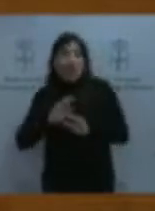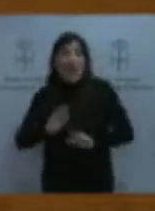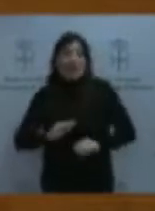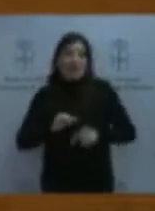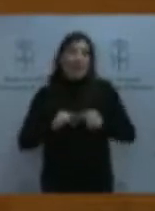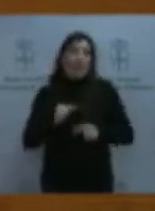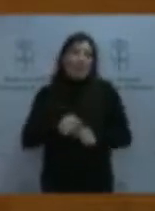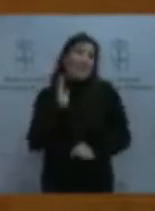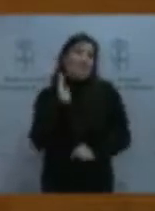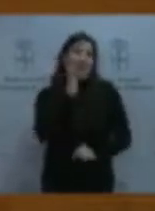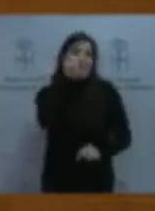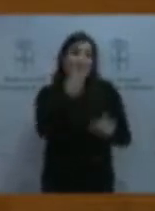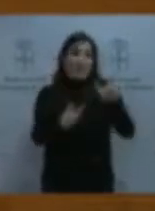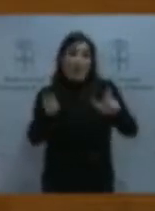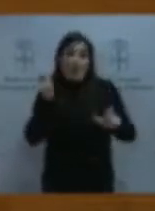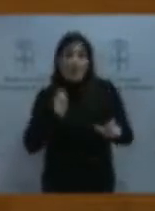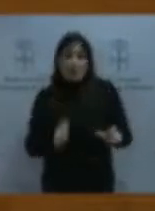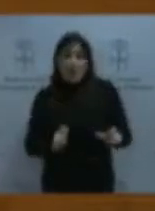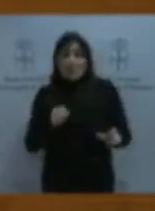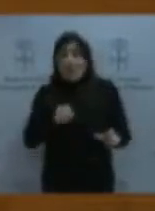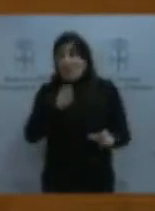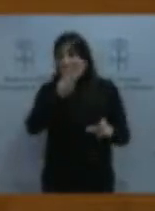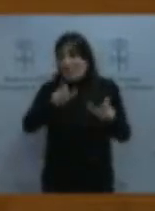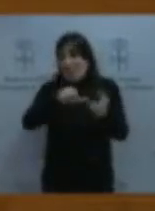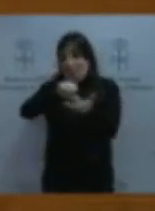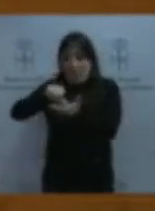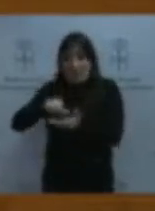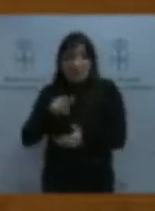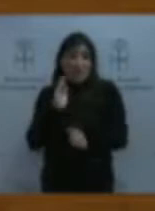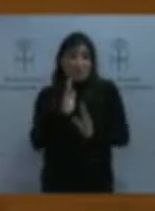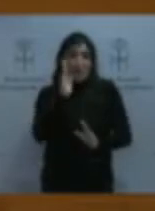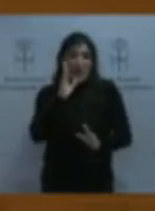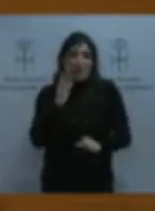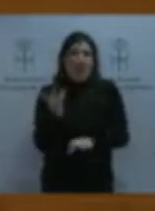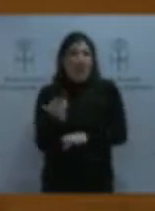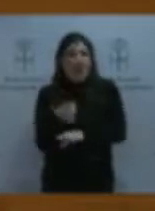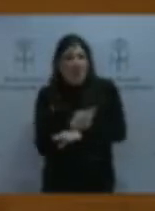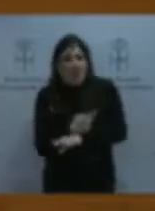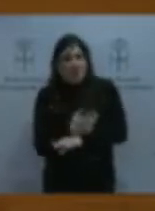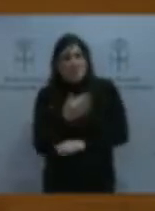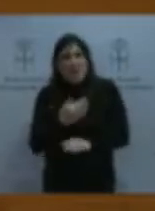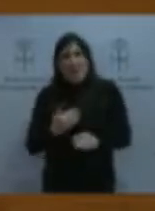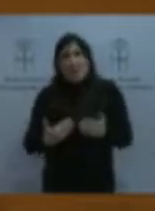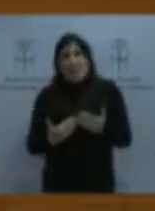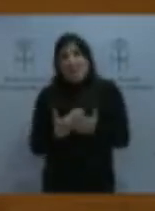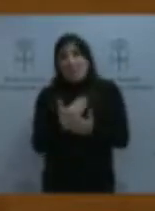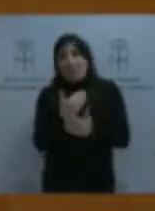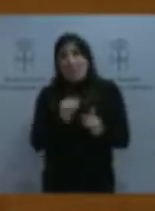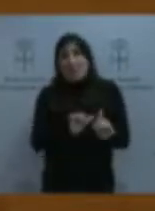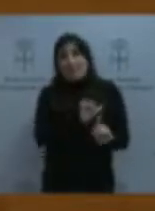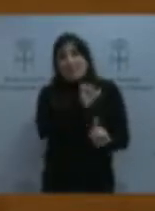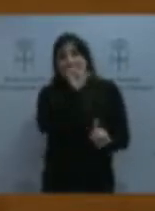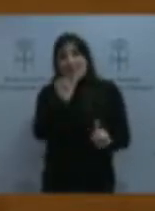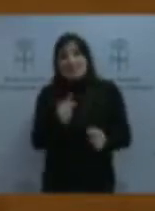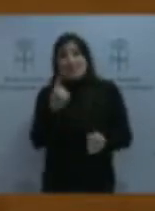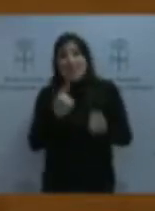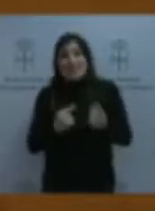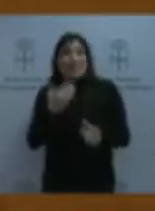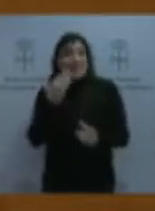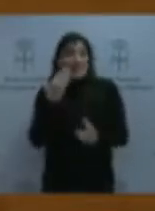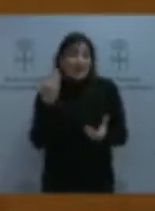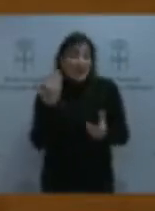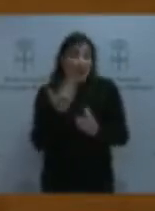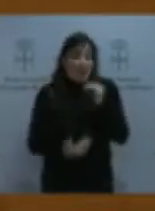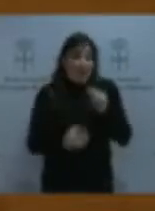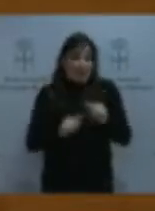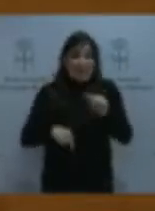este momento, habiendo horas e incluso días en que esos fallos no permiten ni siquiera acceder a los expedientes, retrasando y acumulando